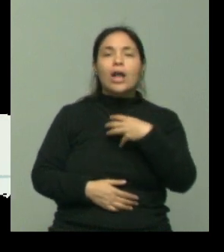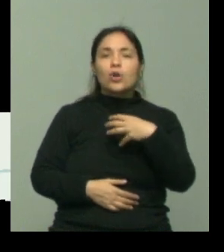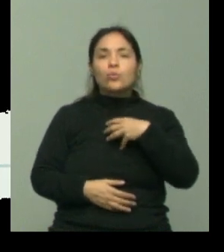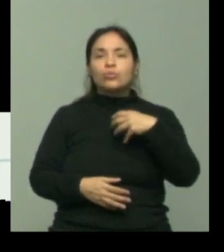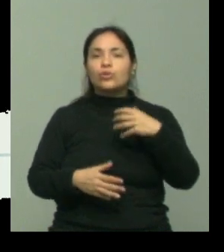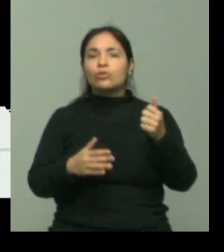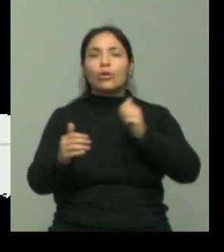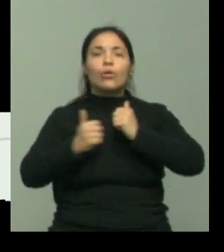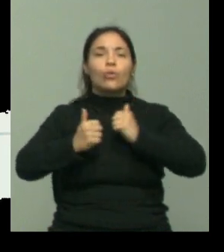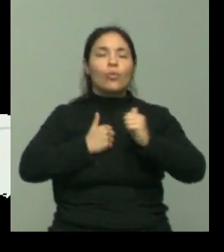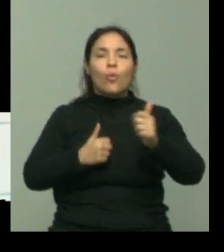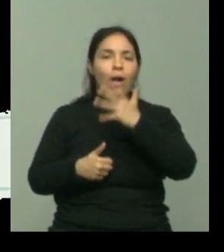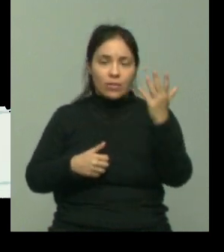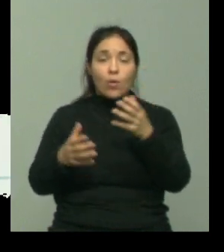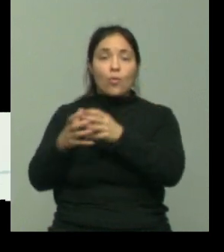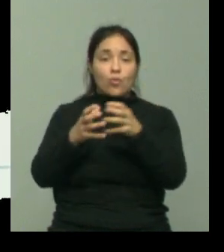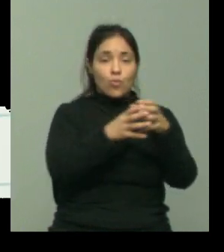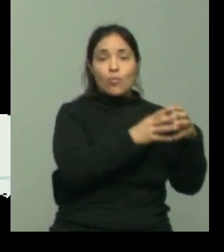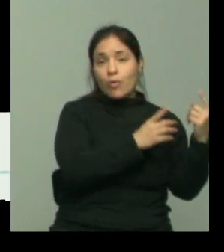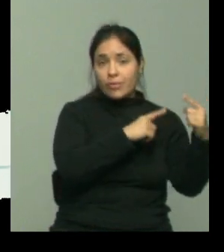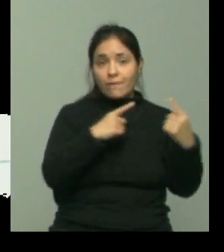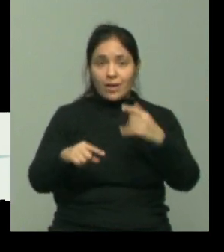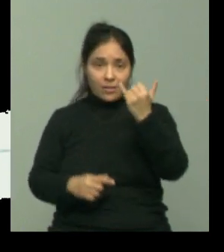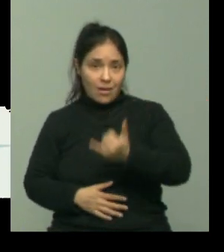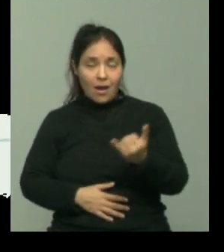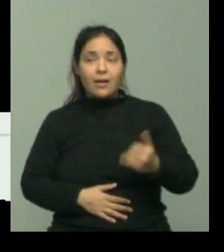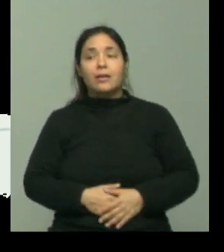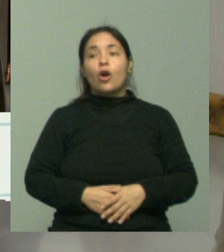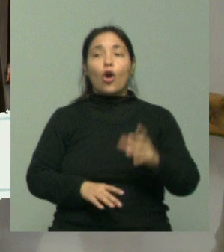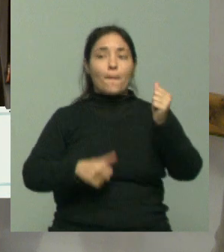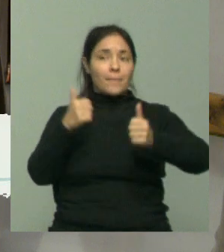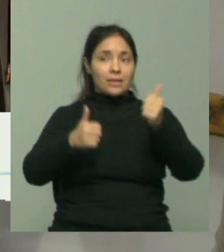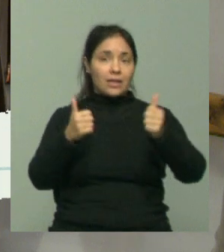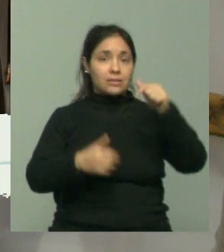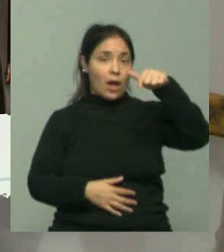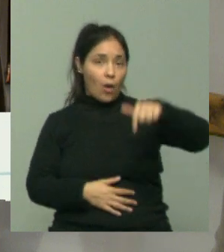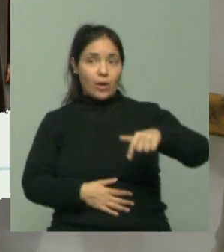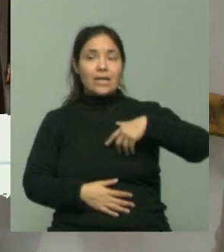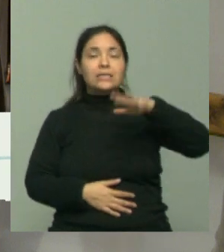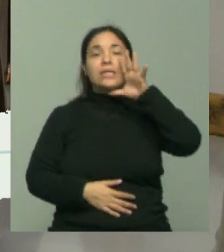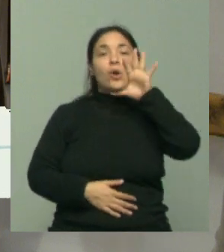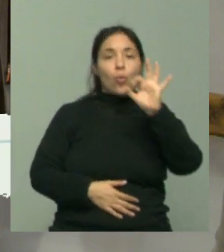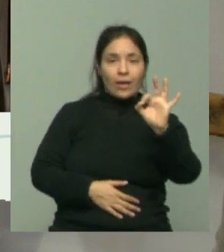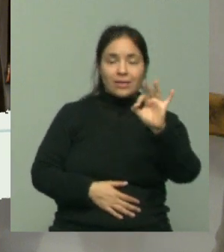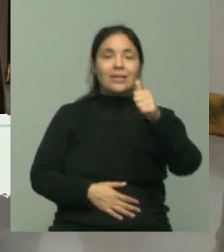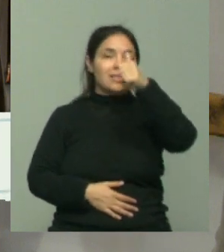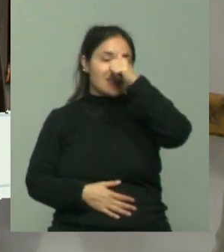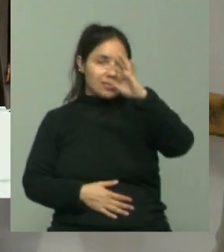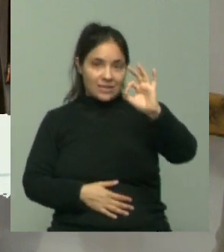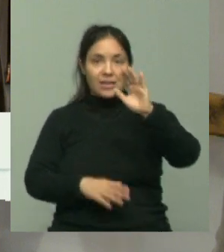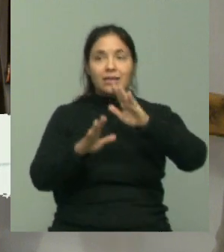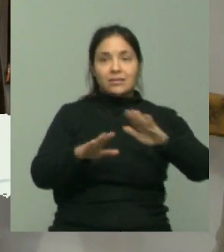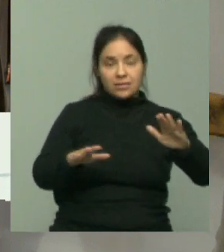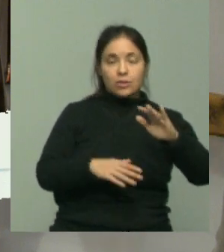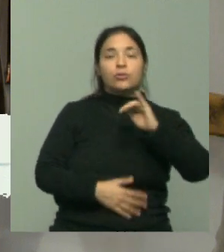menos? Somos varios grupos, porque uh-huh. nosotros tenemos un grupo de competencia que en este momento tenemos 50, 60 chicos. Son bastantes. Sí. Pero